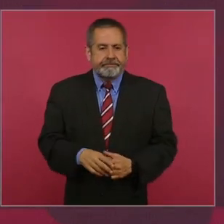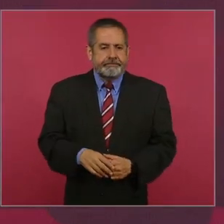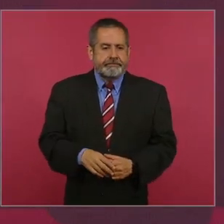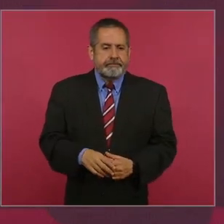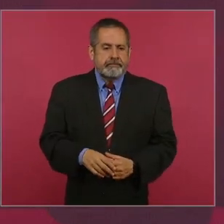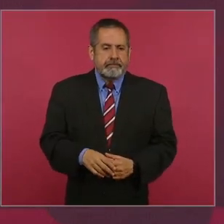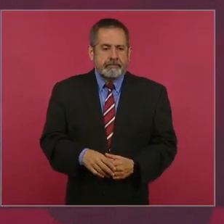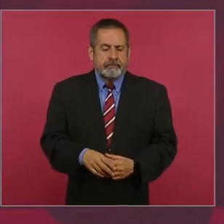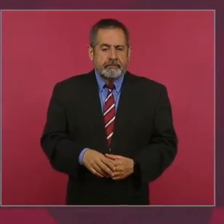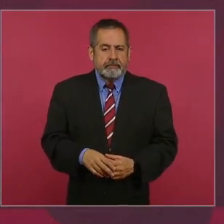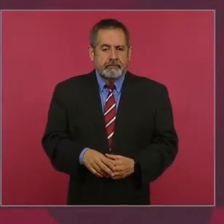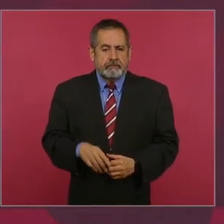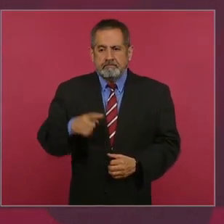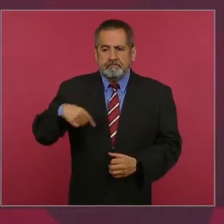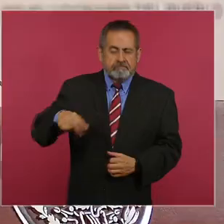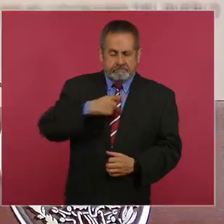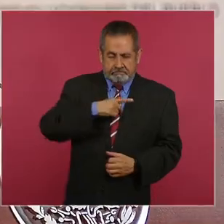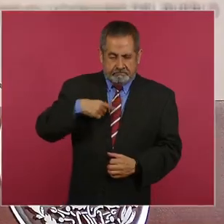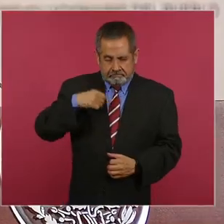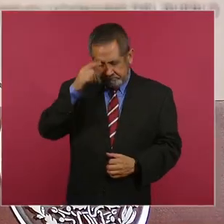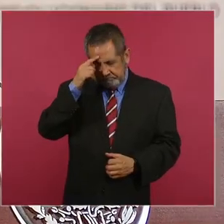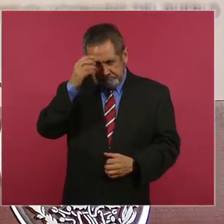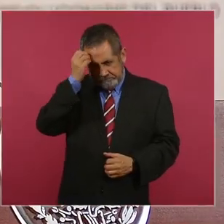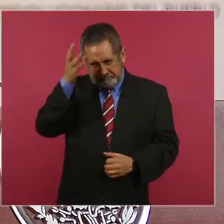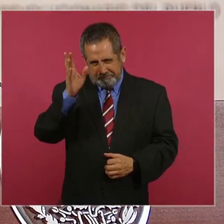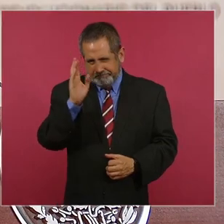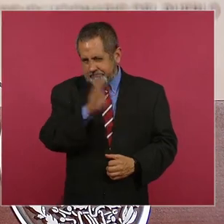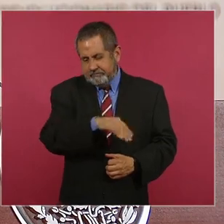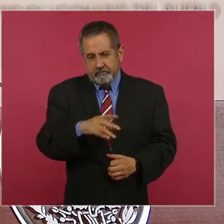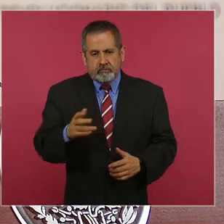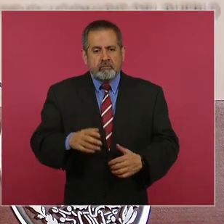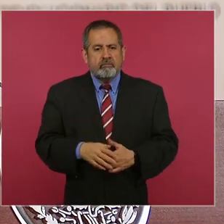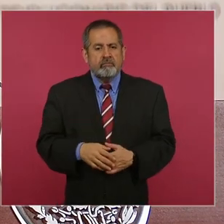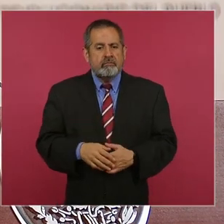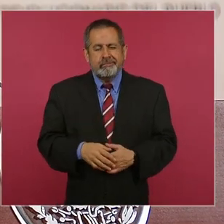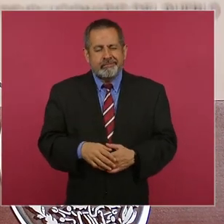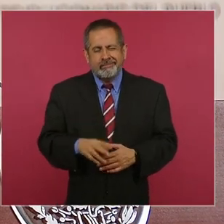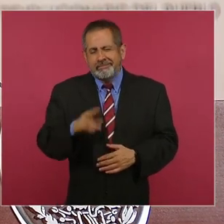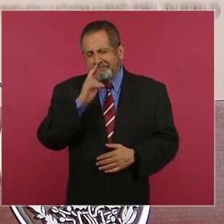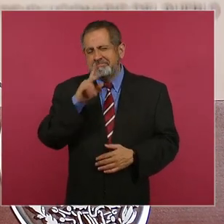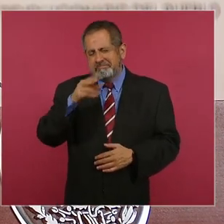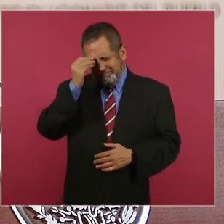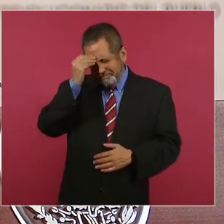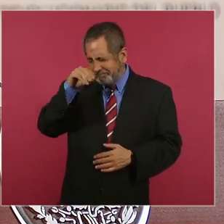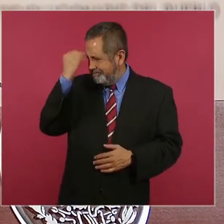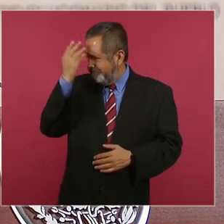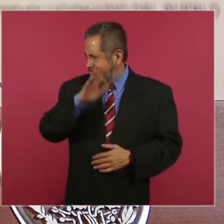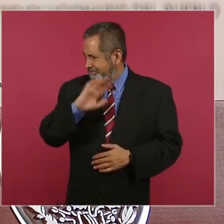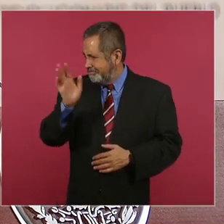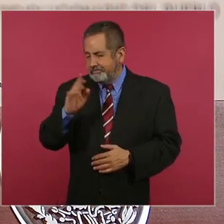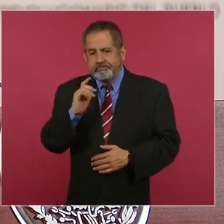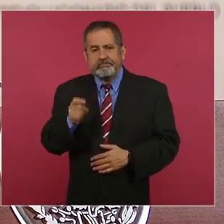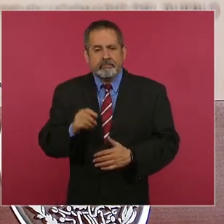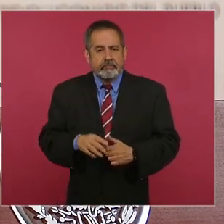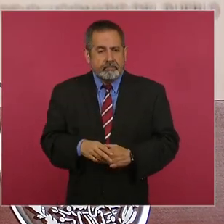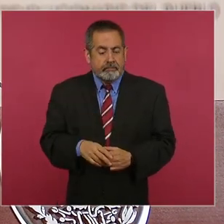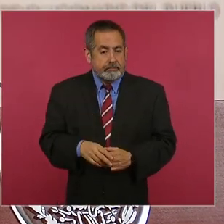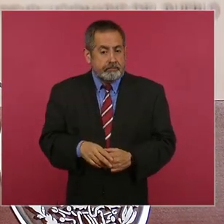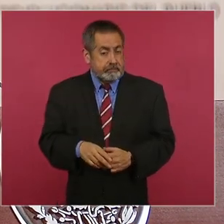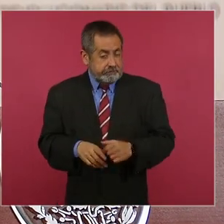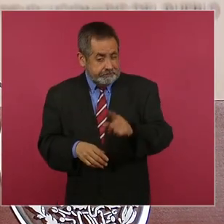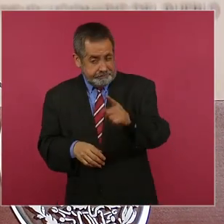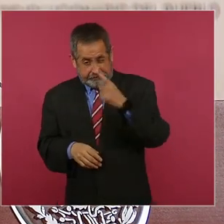se deben de olvidar que es preferible olvidar pero salió